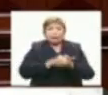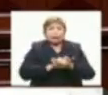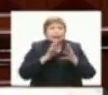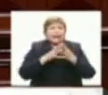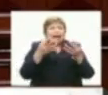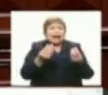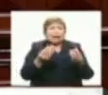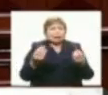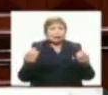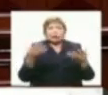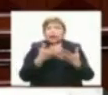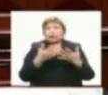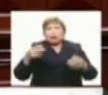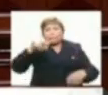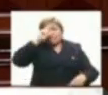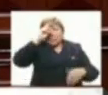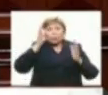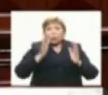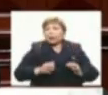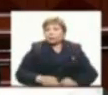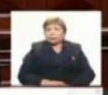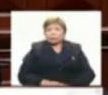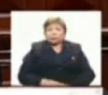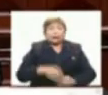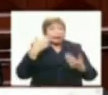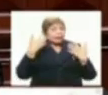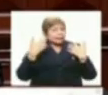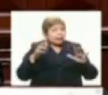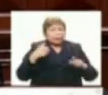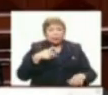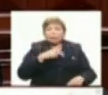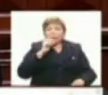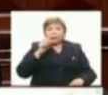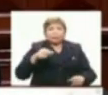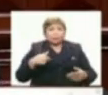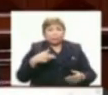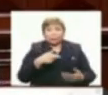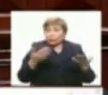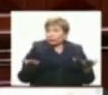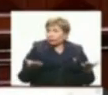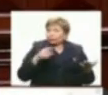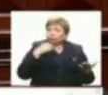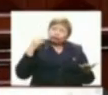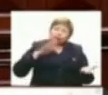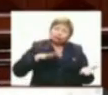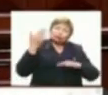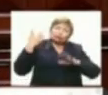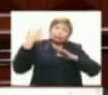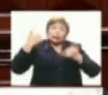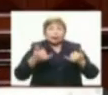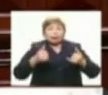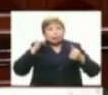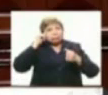tantos y a todos los peruanos y peruanas que ya no están con nosotros y a quienes hoy los